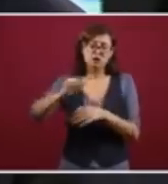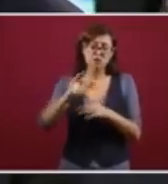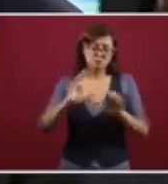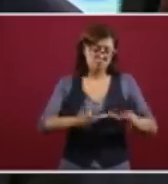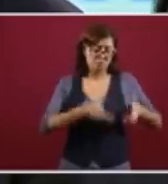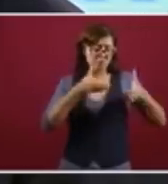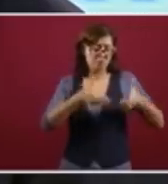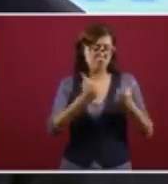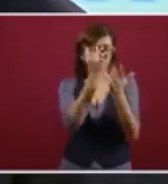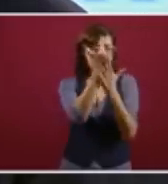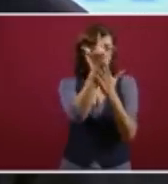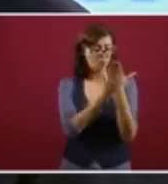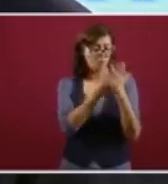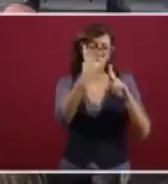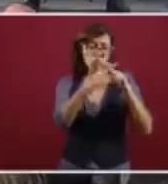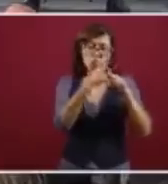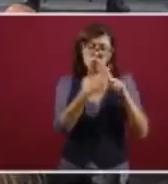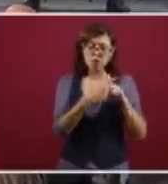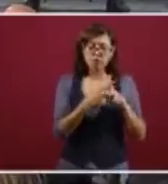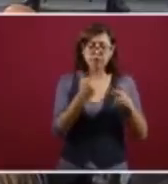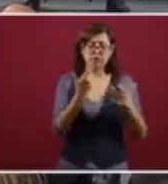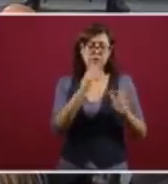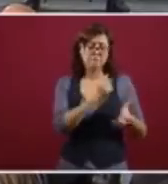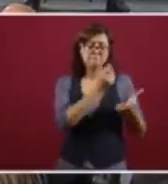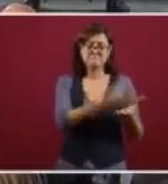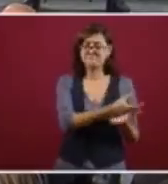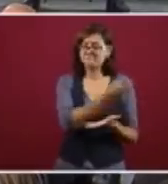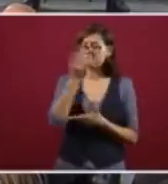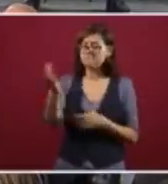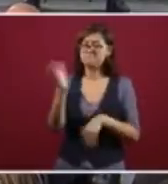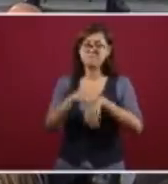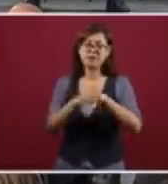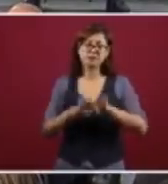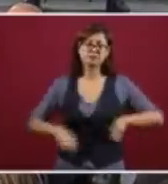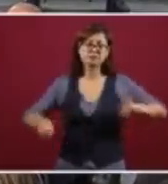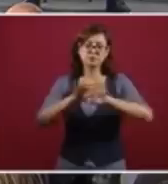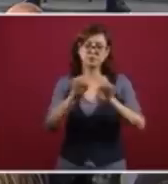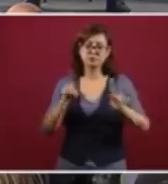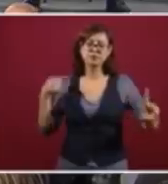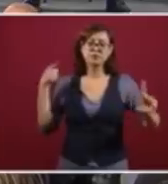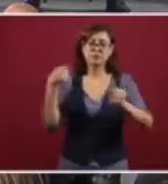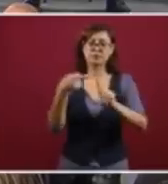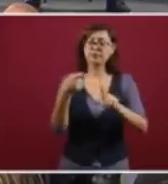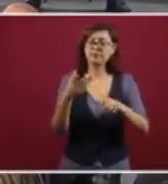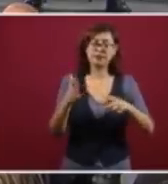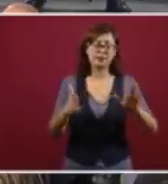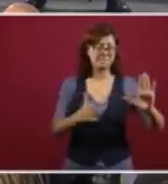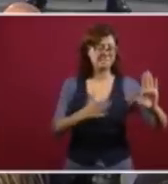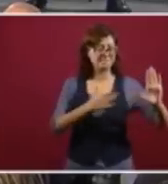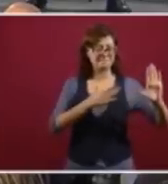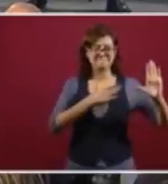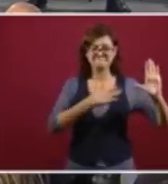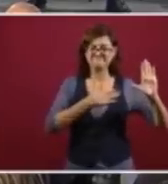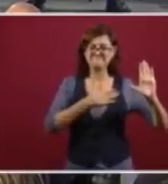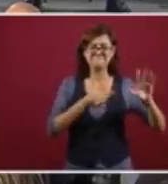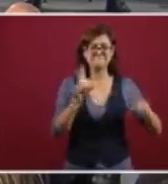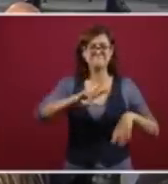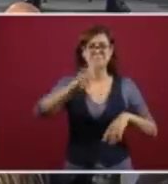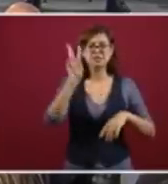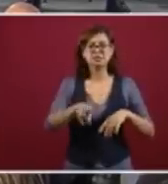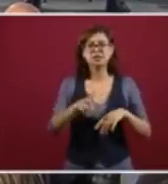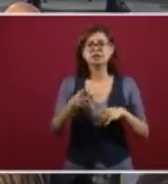sobre la cual estaba construido. El primero era un compromiso ineludible por la